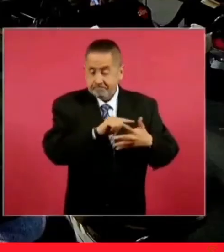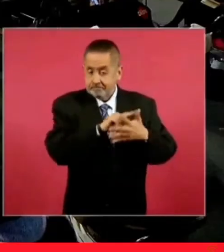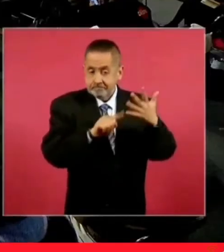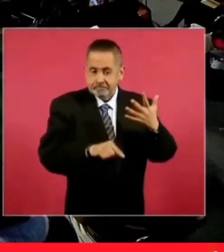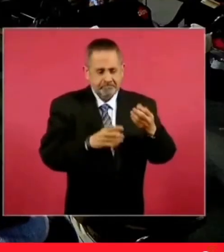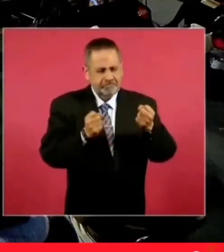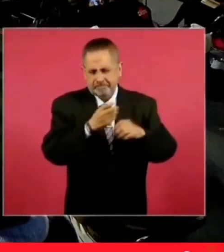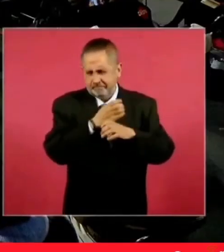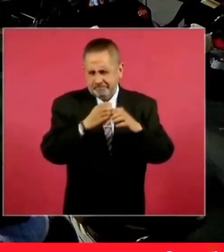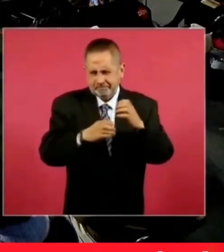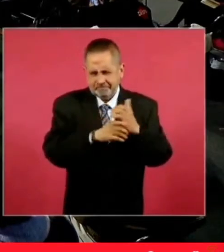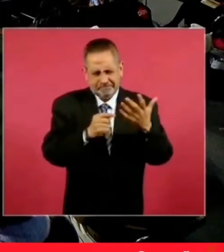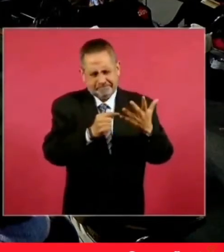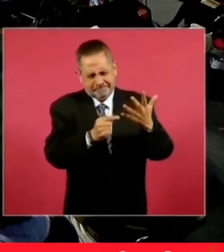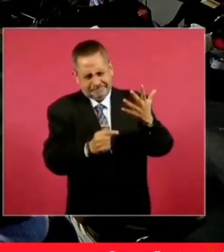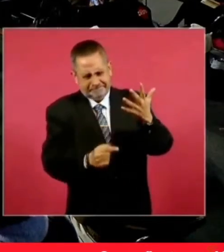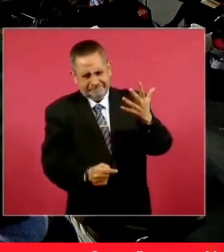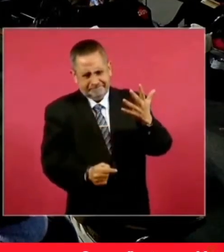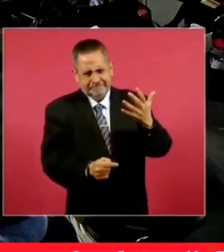muchas más,